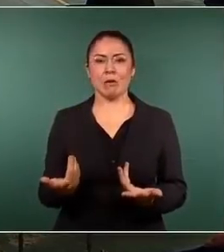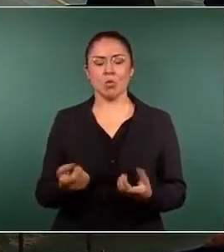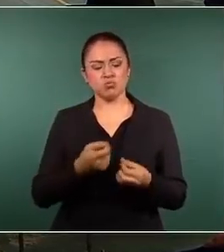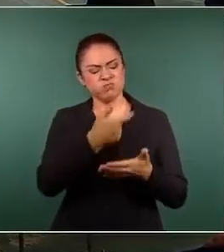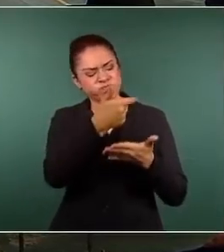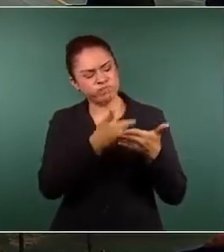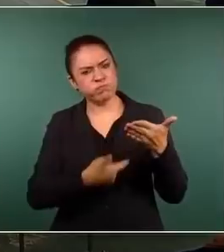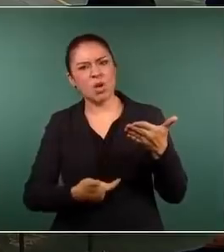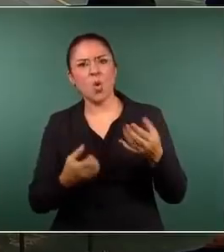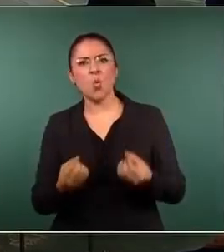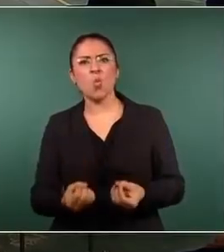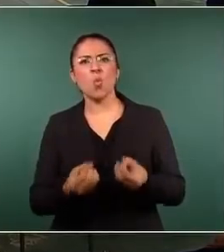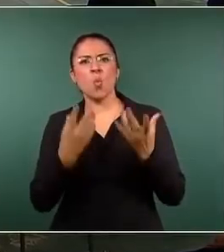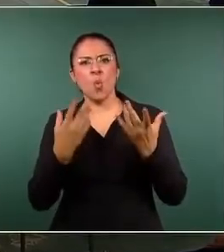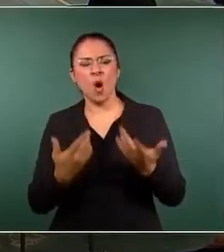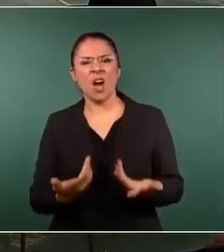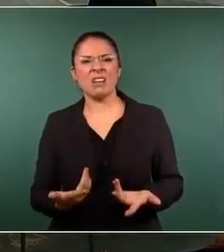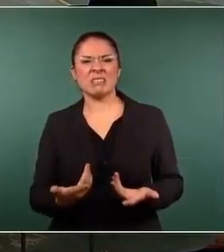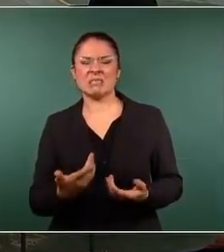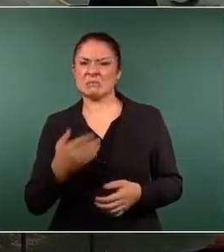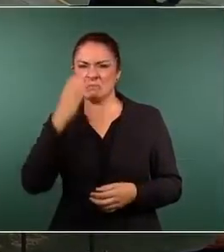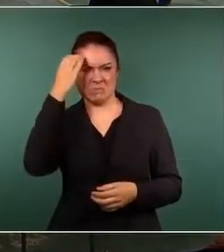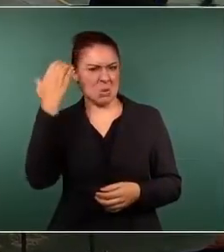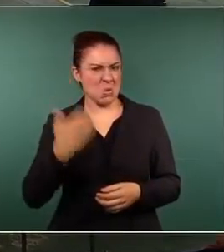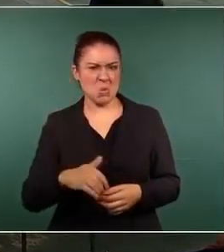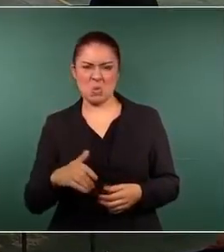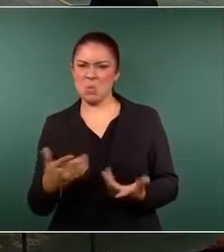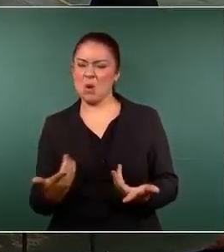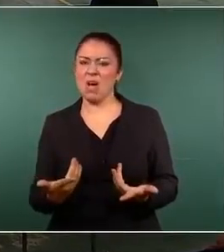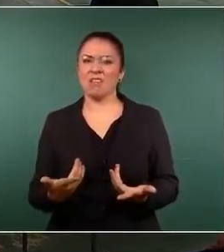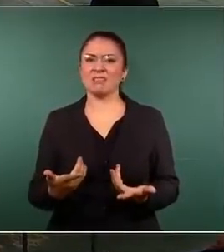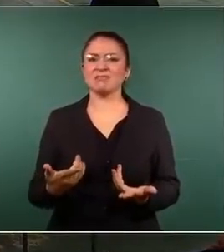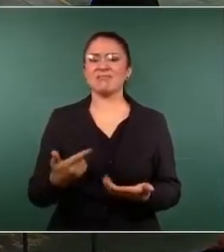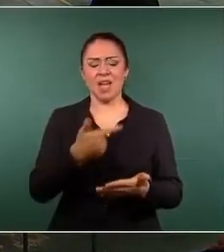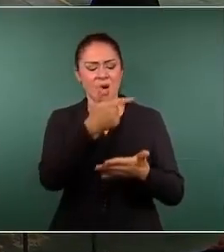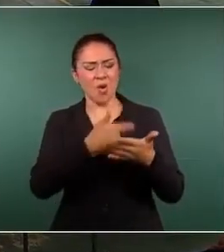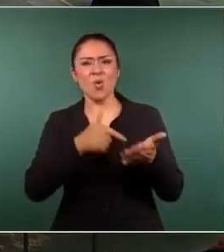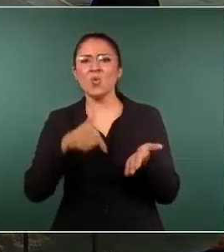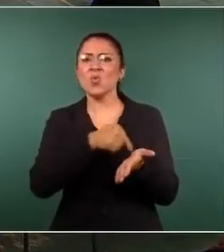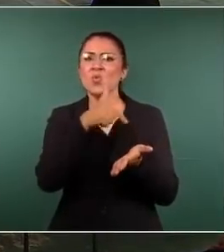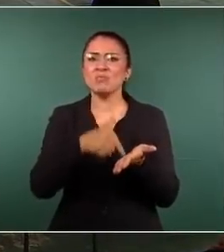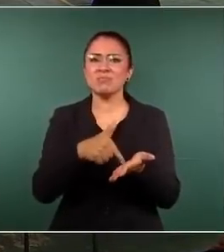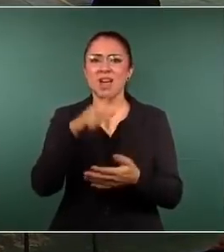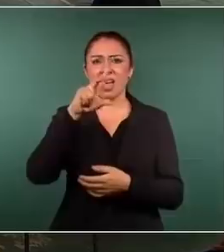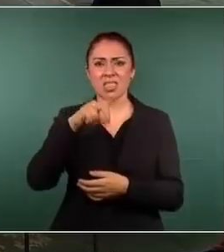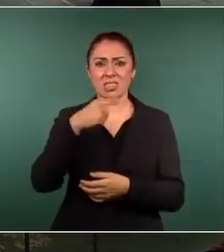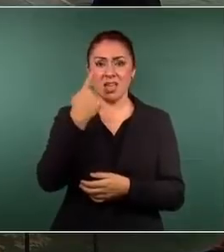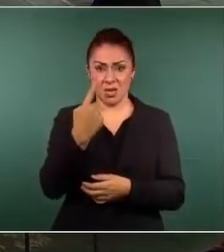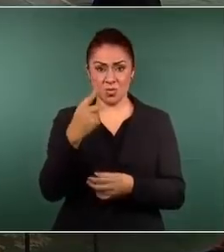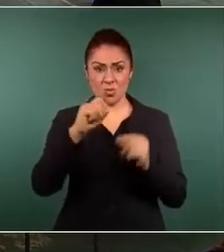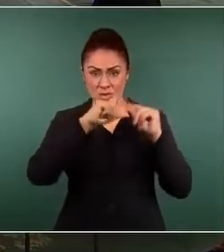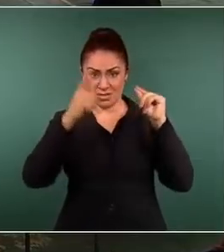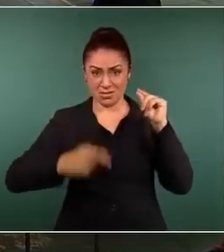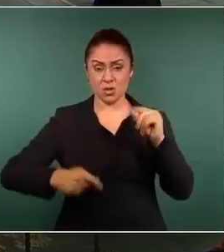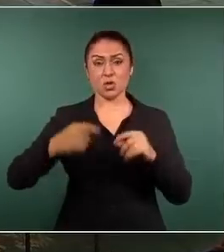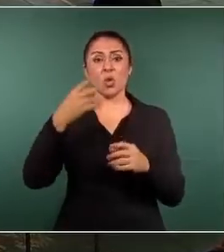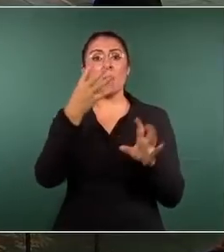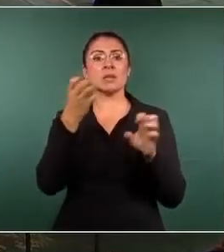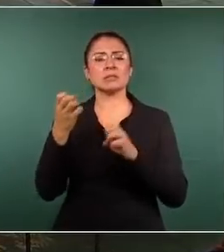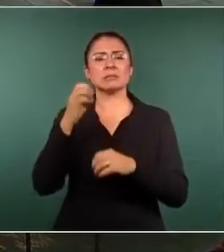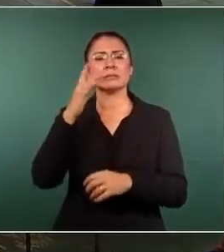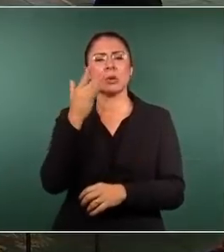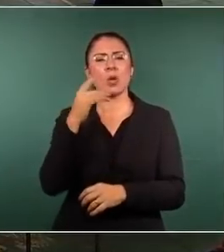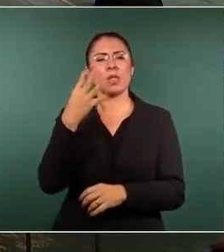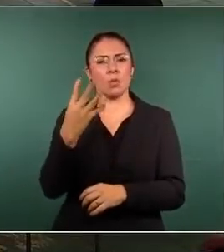de alto impacto donde nadie se posiciona en el lugar 31 nacional con 954 casos